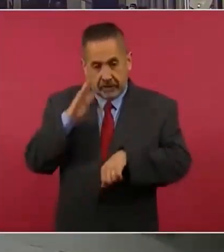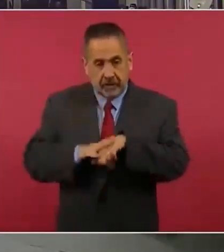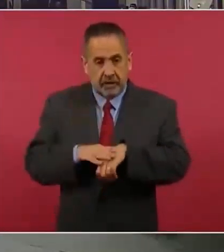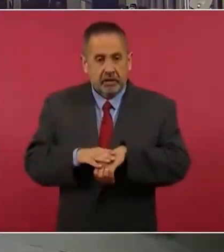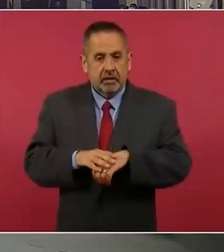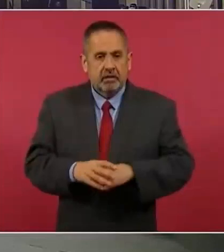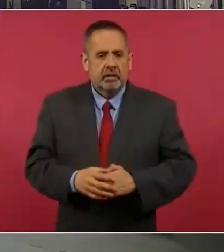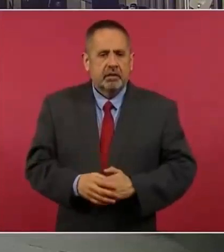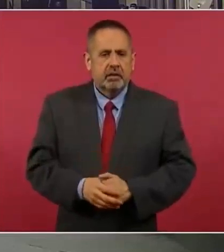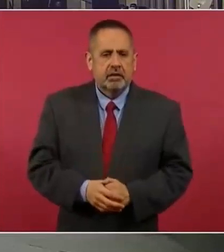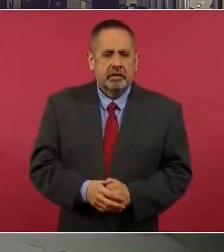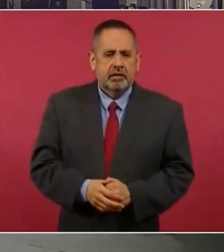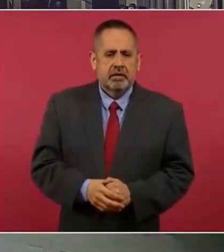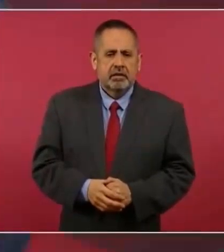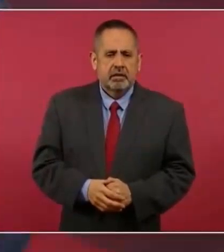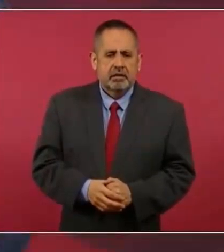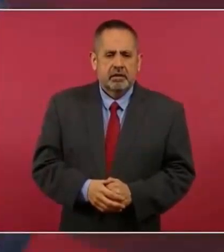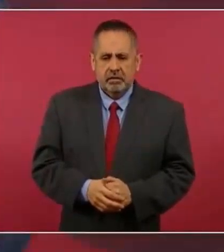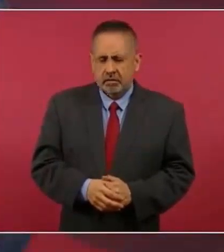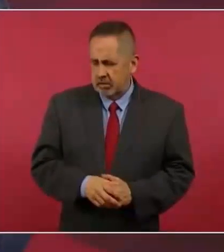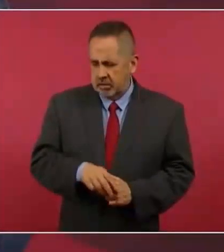¿Un concierto?